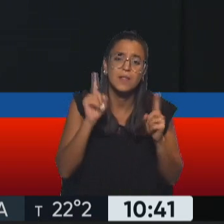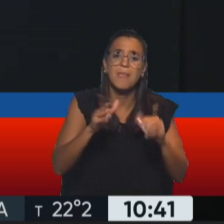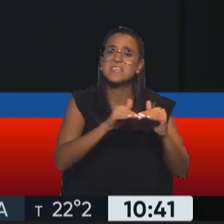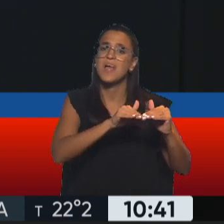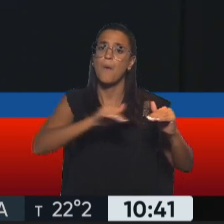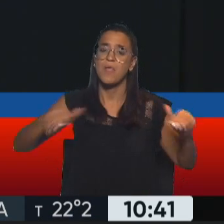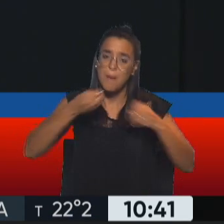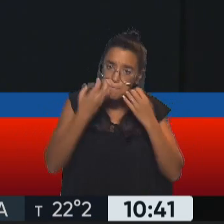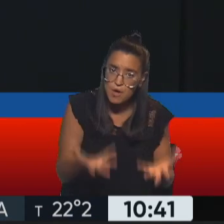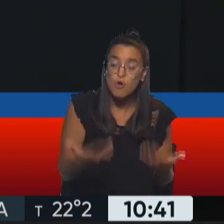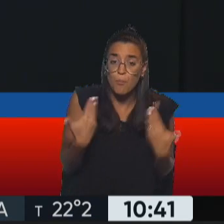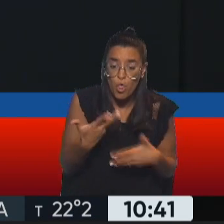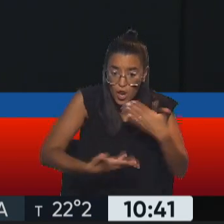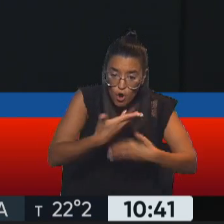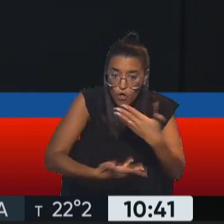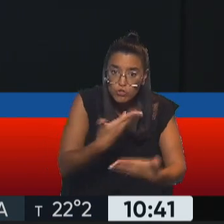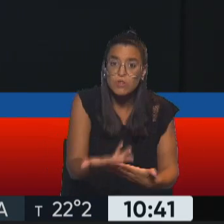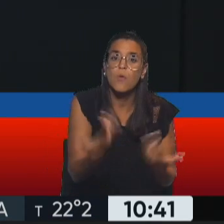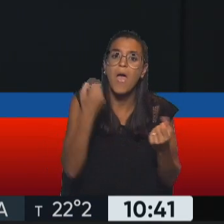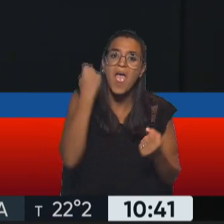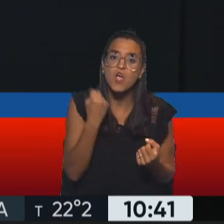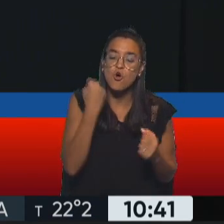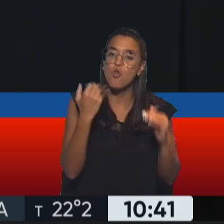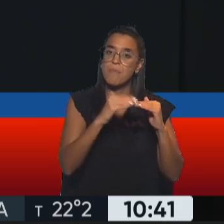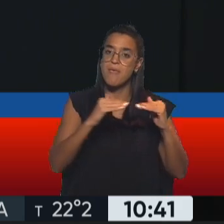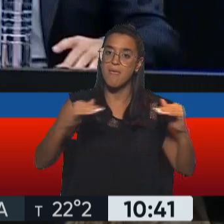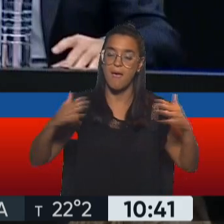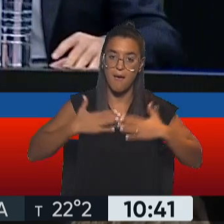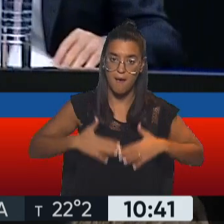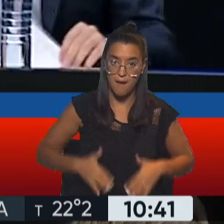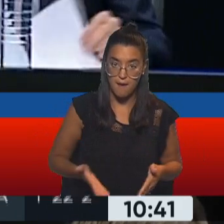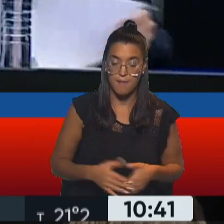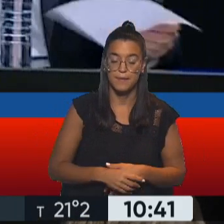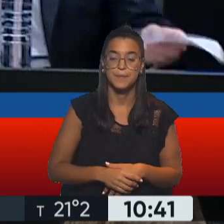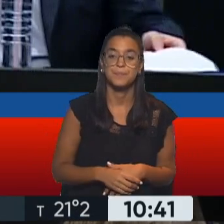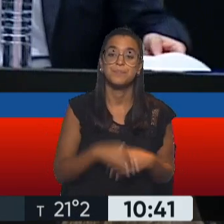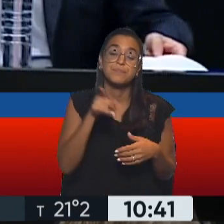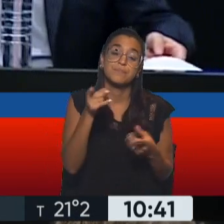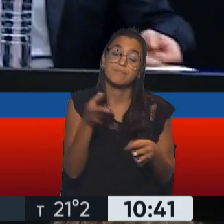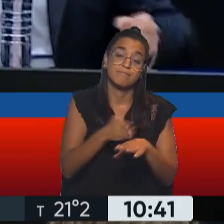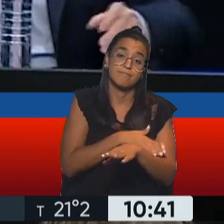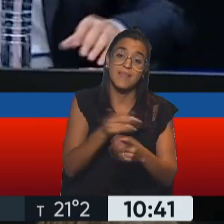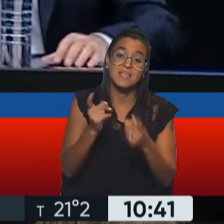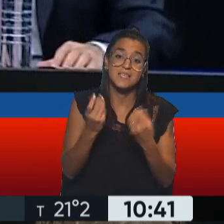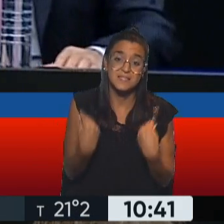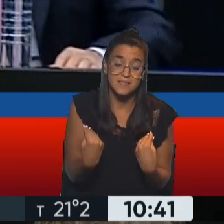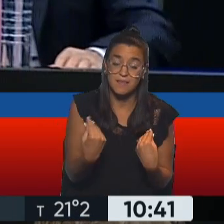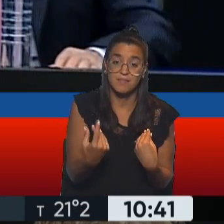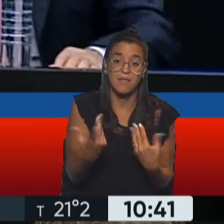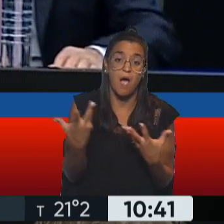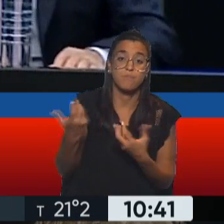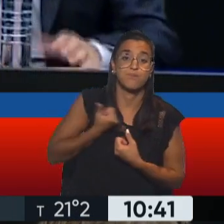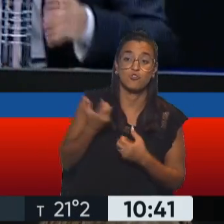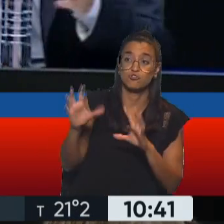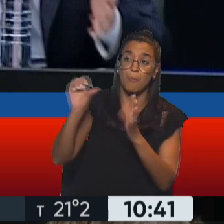Es decir, poder seguir construyendo una economía más tranquila. Para eso necesitábamos, por supuesto, el apoyo